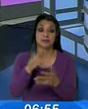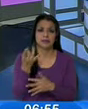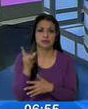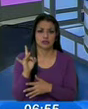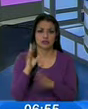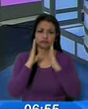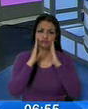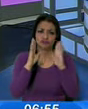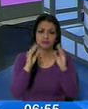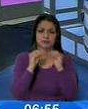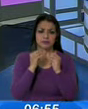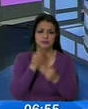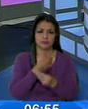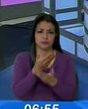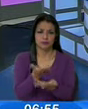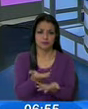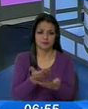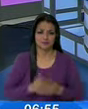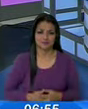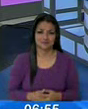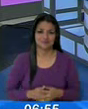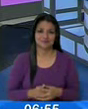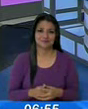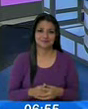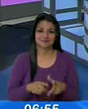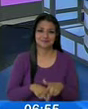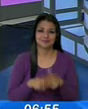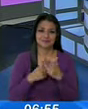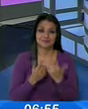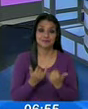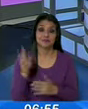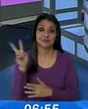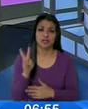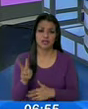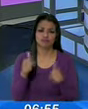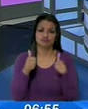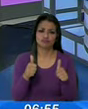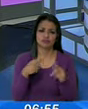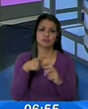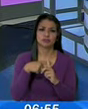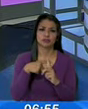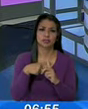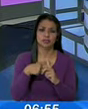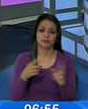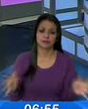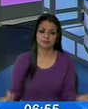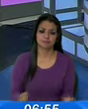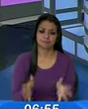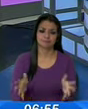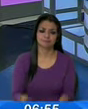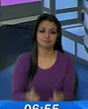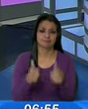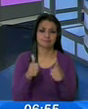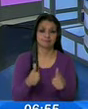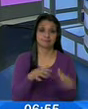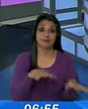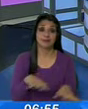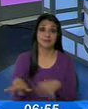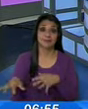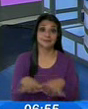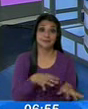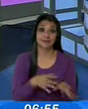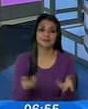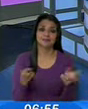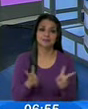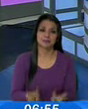llevarle toda la información hasta sus hogares. Bueno, hay que comenzar este día viernes con optimismo, con muchas ganas, el traquinar de que cada uno de ustedes sea realmente